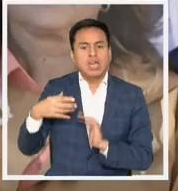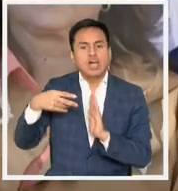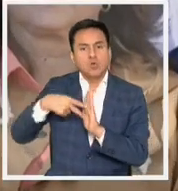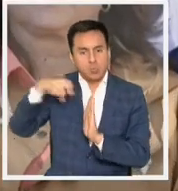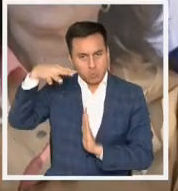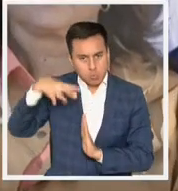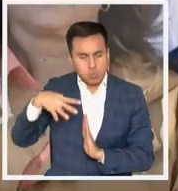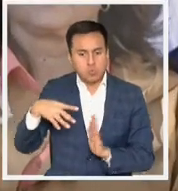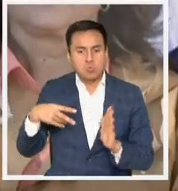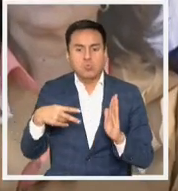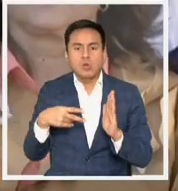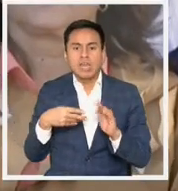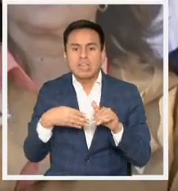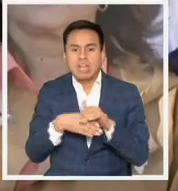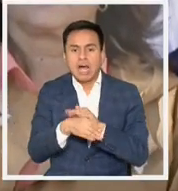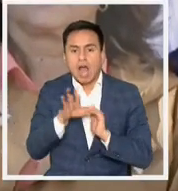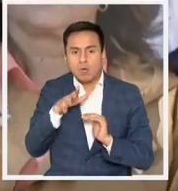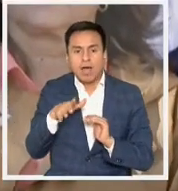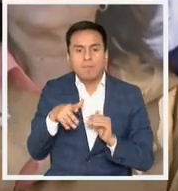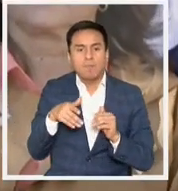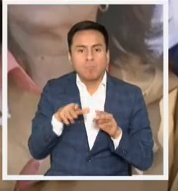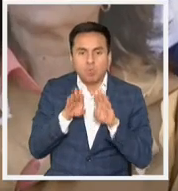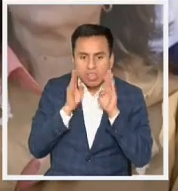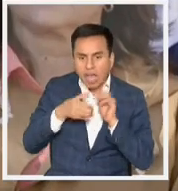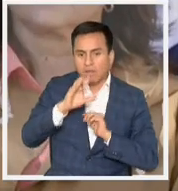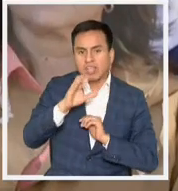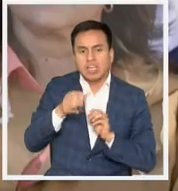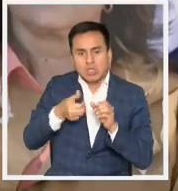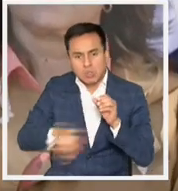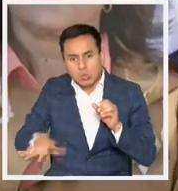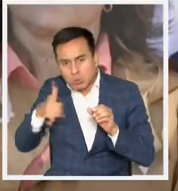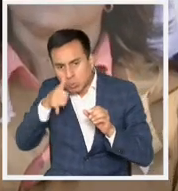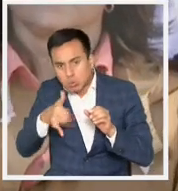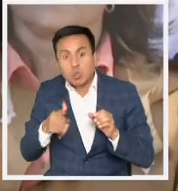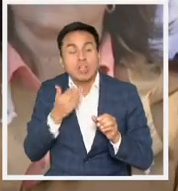eléctrica, conexiones de entrada y salida de agua potable y de alcantarillado.